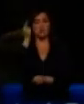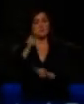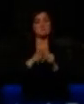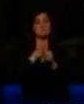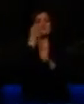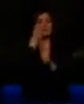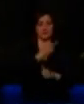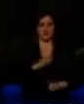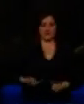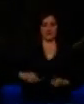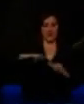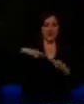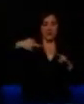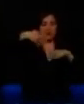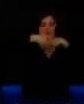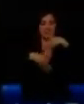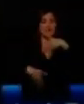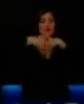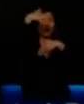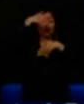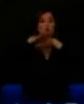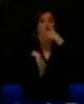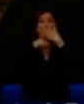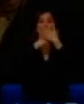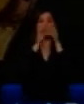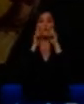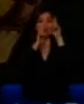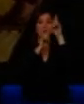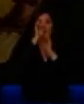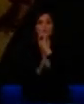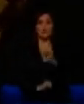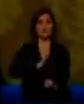primer jefe de Estado de la región que recibe este reconocimiento internacional.